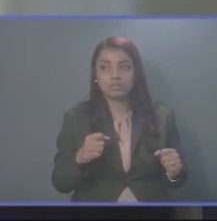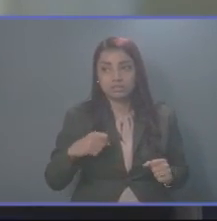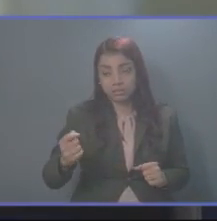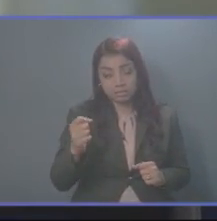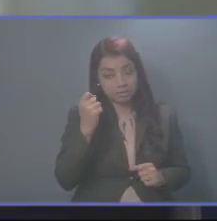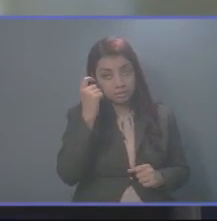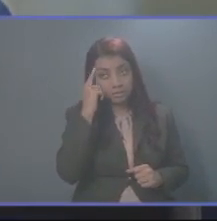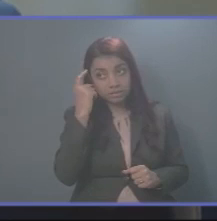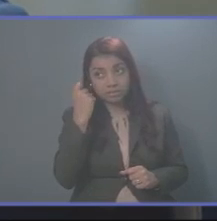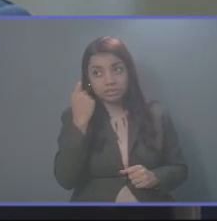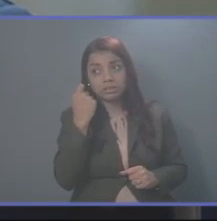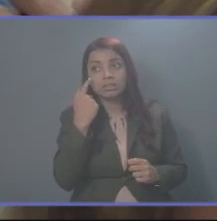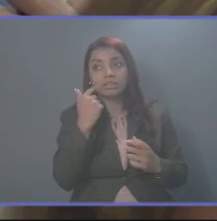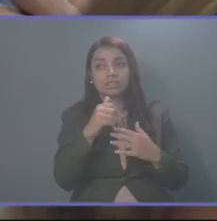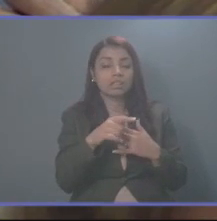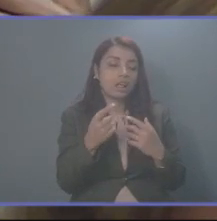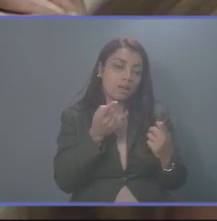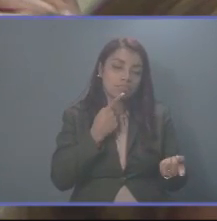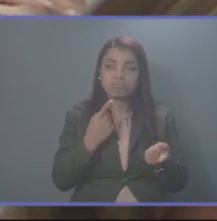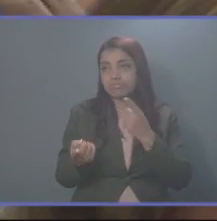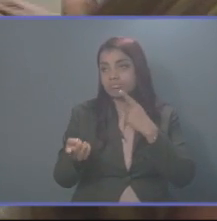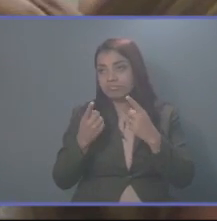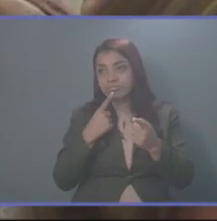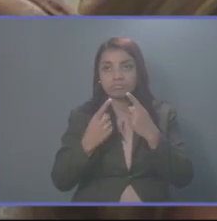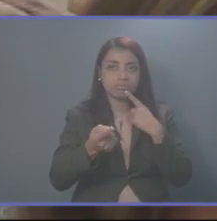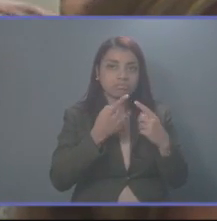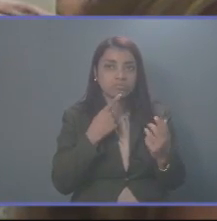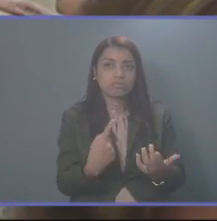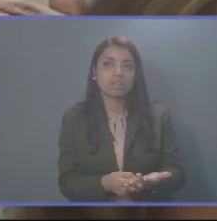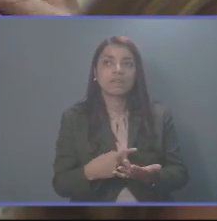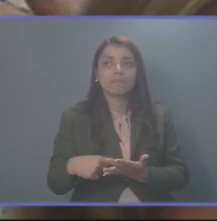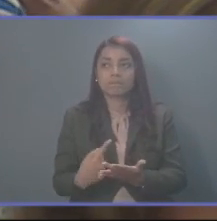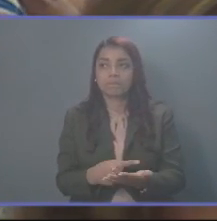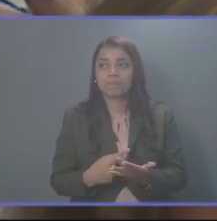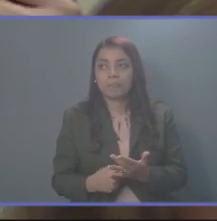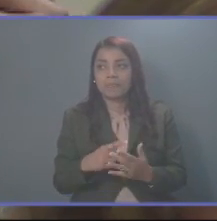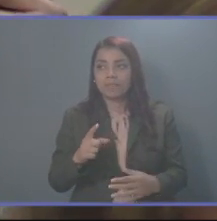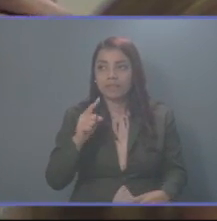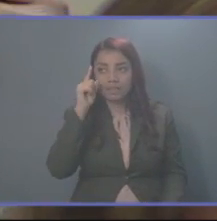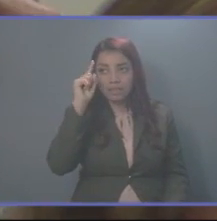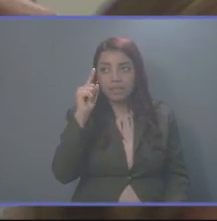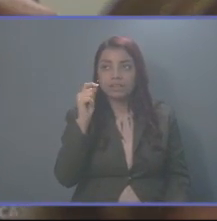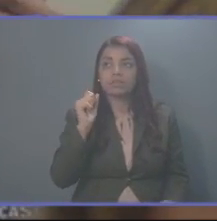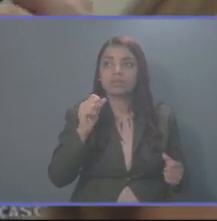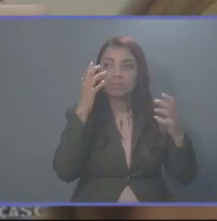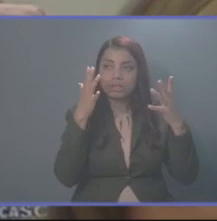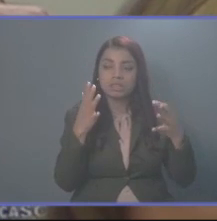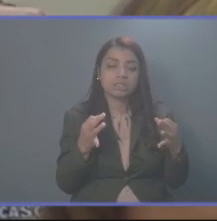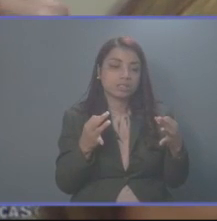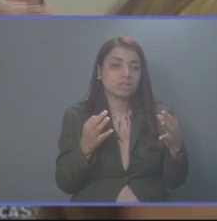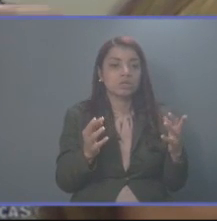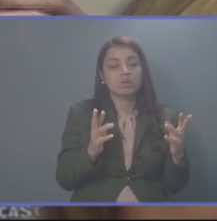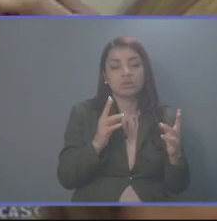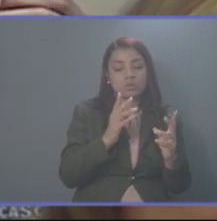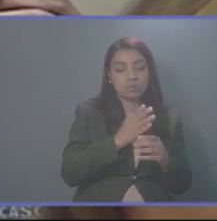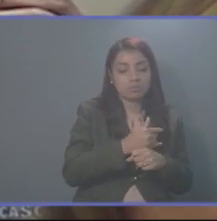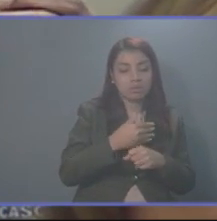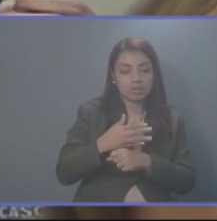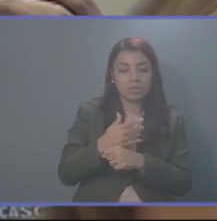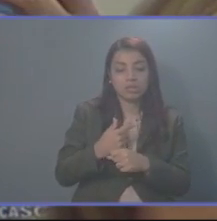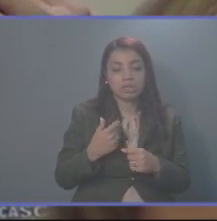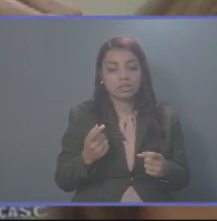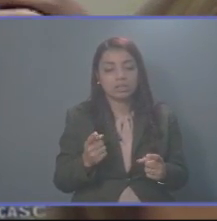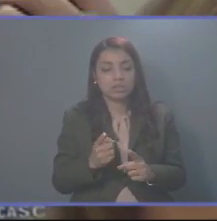es que en el parlamentarismo haya ese debate de ideas y pueda una decisión de una fracción modificarse a último